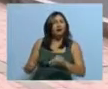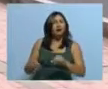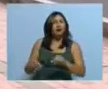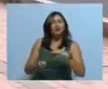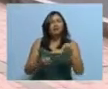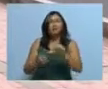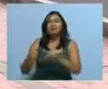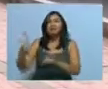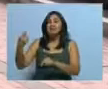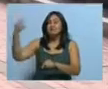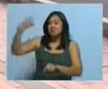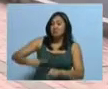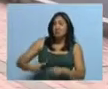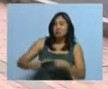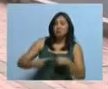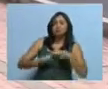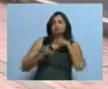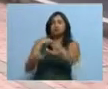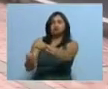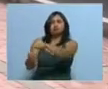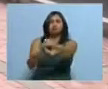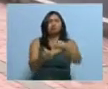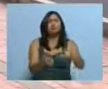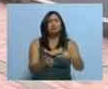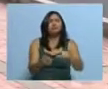lo que ordena la sentencia de unificación, que es